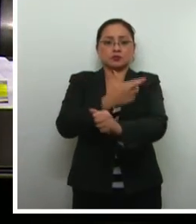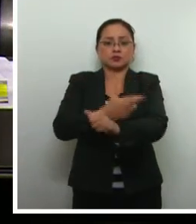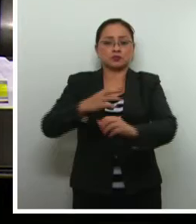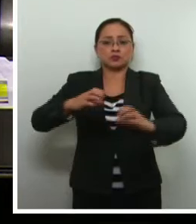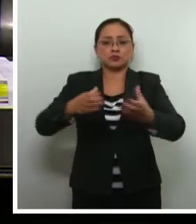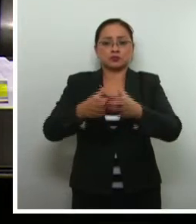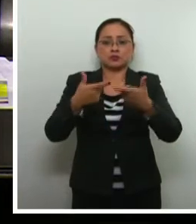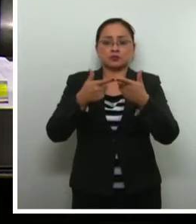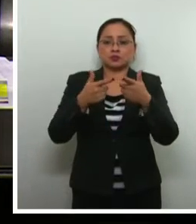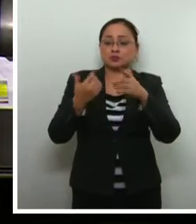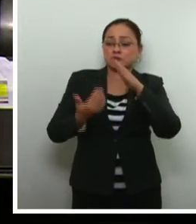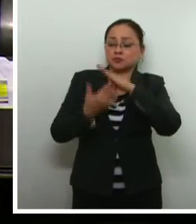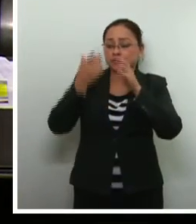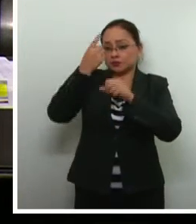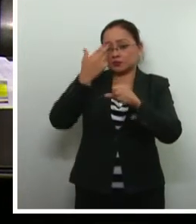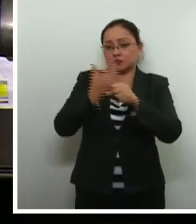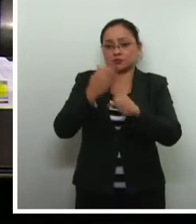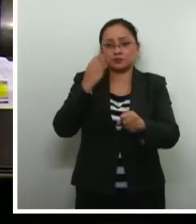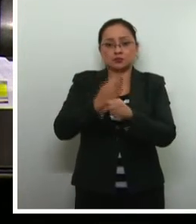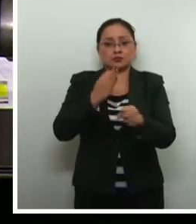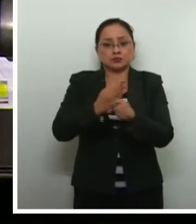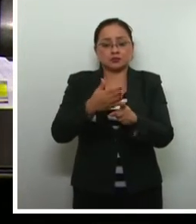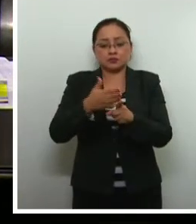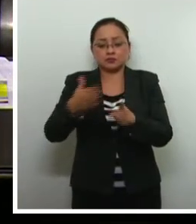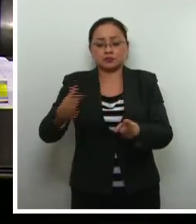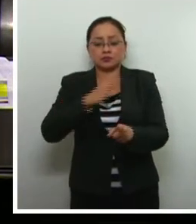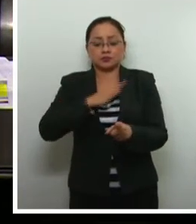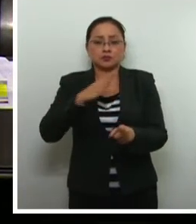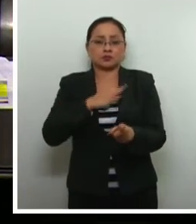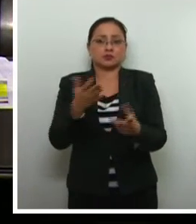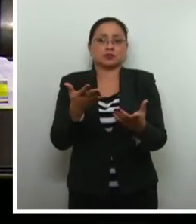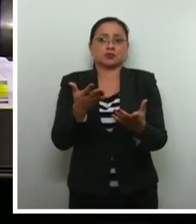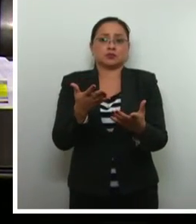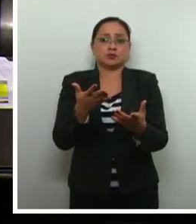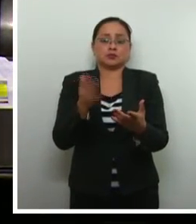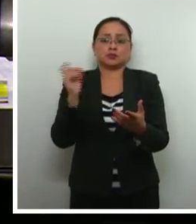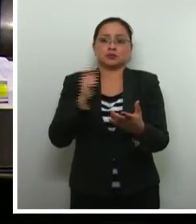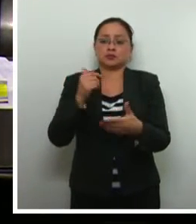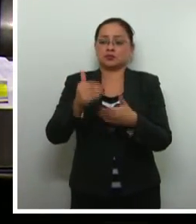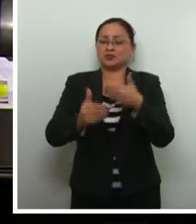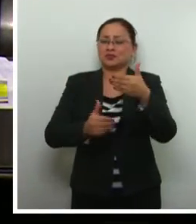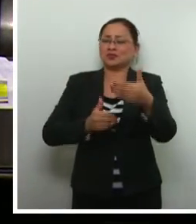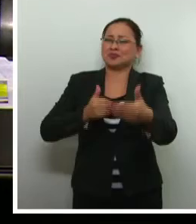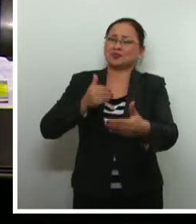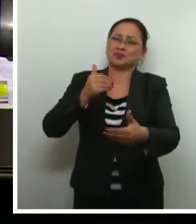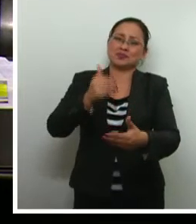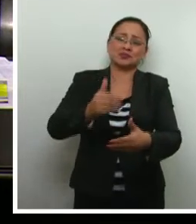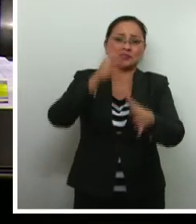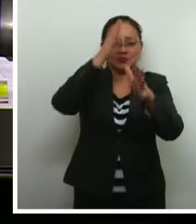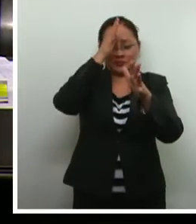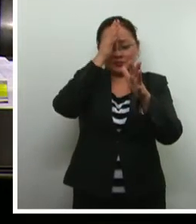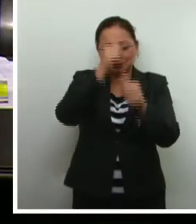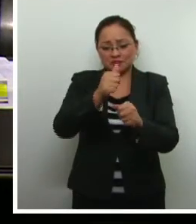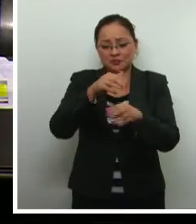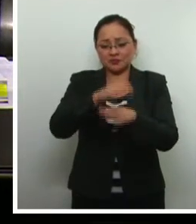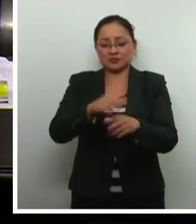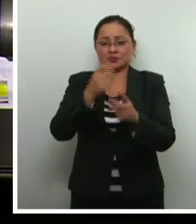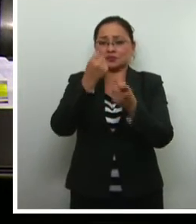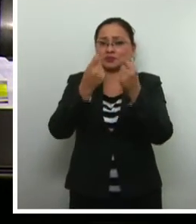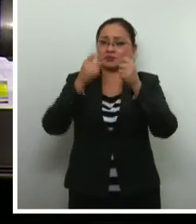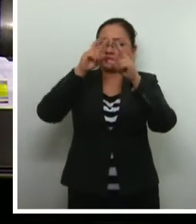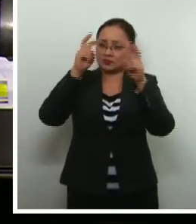coordinadores y la mesa directiva, porque evidentemente en el momento que hemos llegado a un acuerdo en uno de los